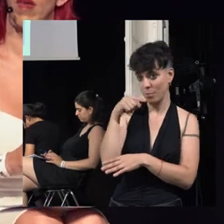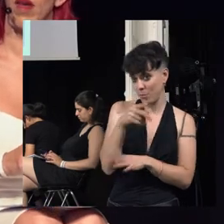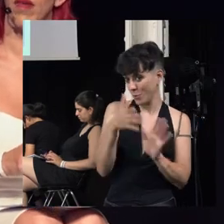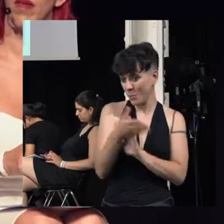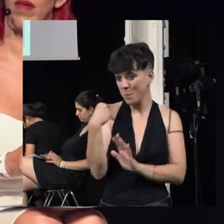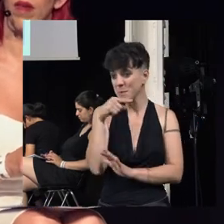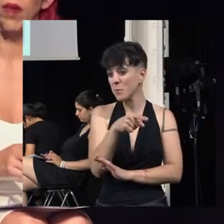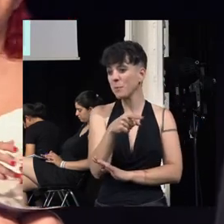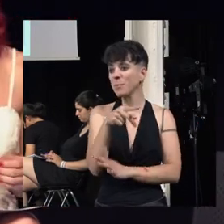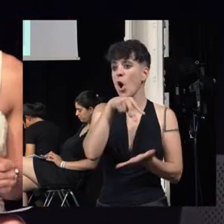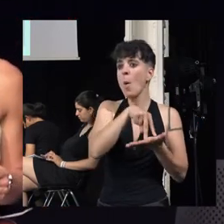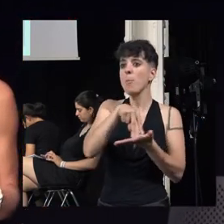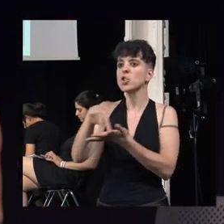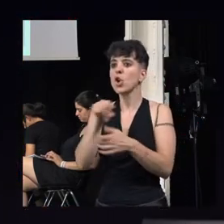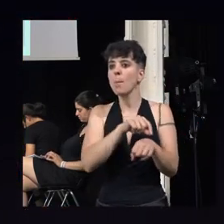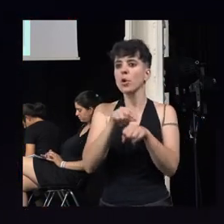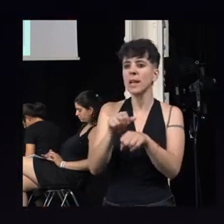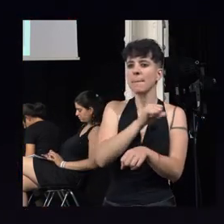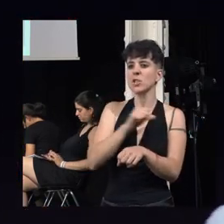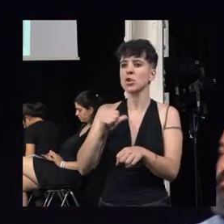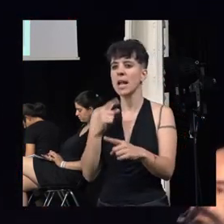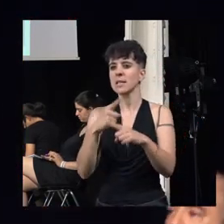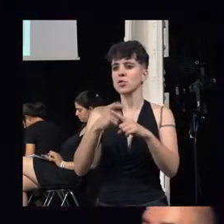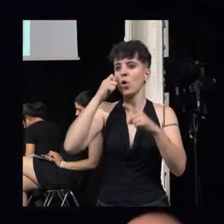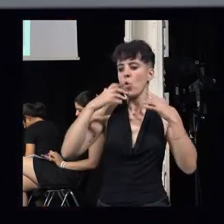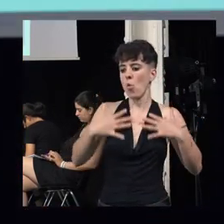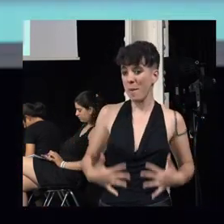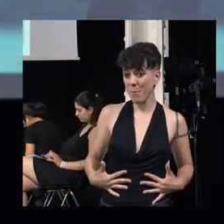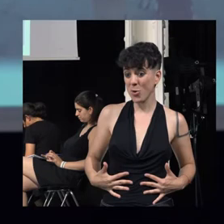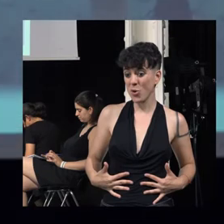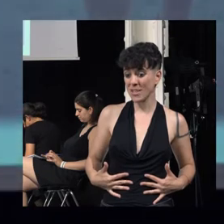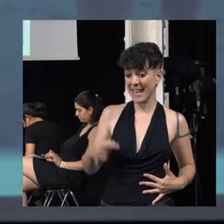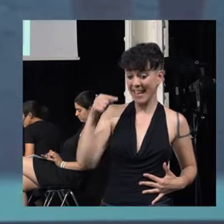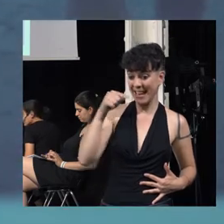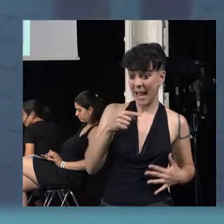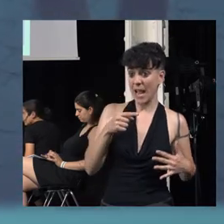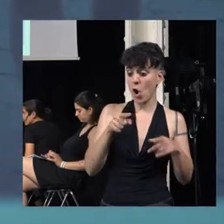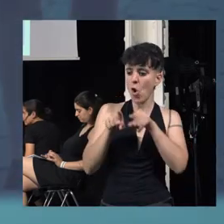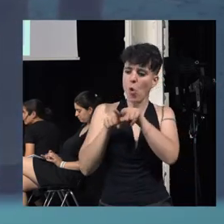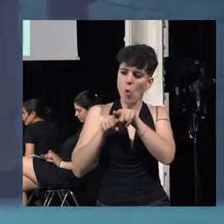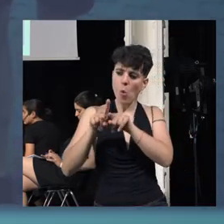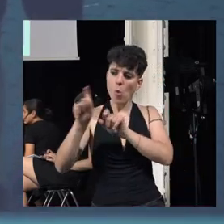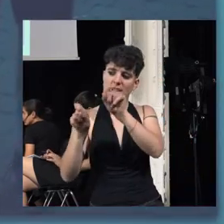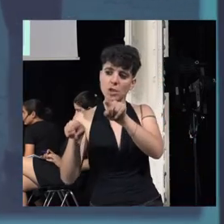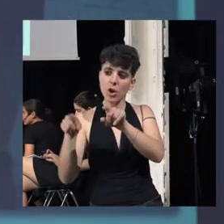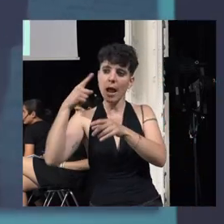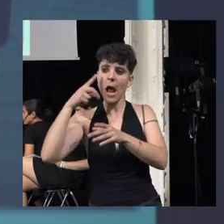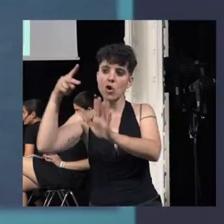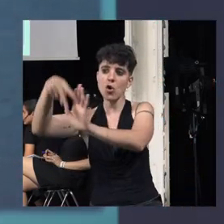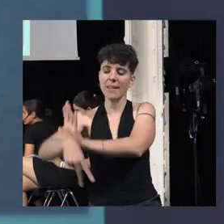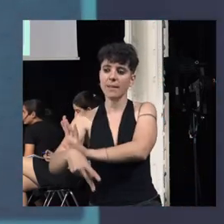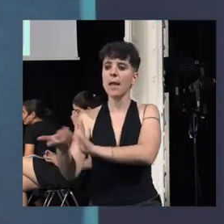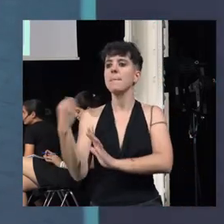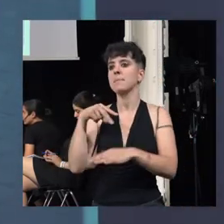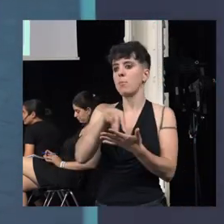cualquier posición política, personal, sexual de los cuerpos que cuestione la normatividad en sí es una posición